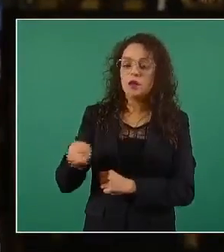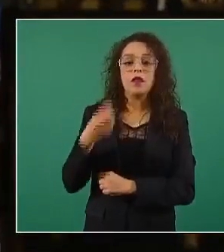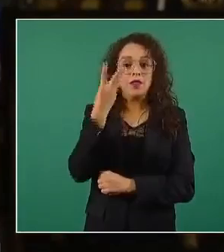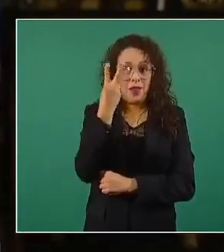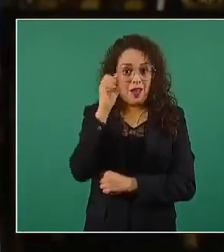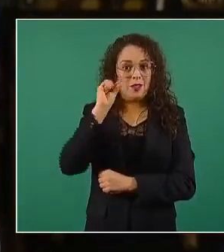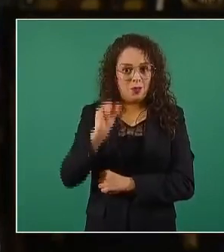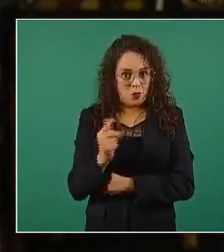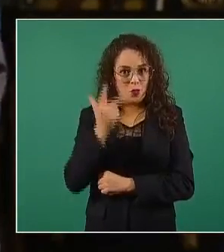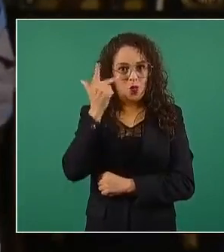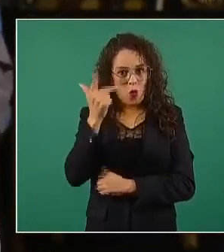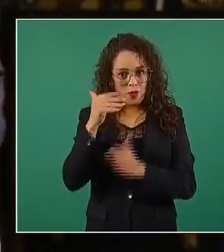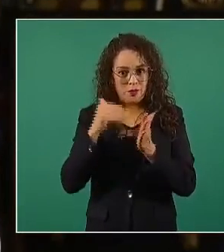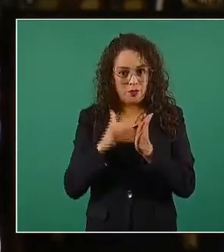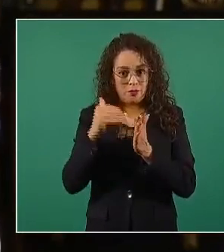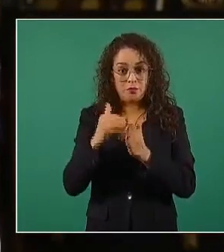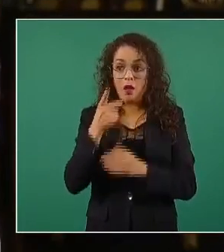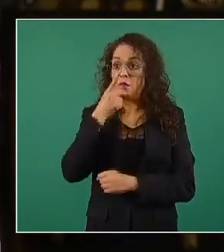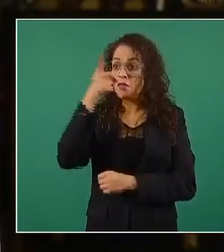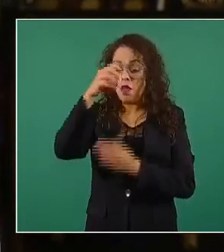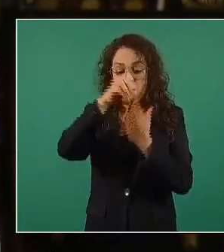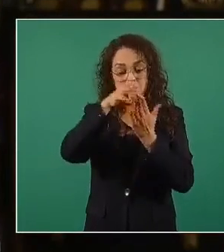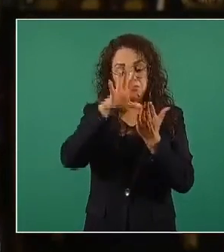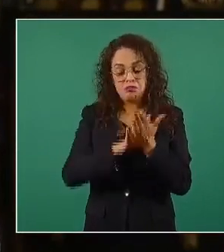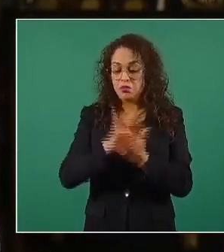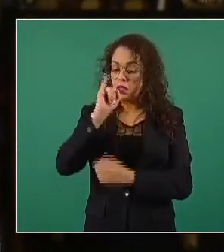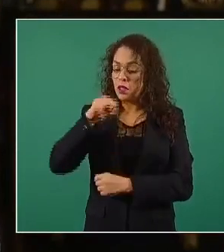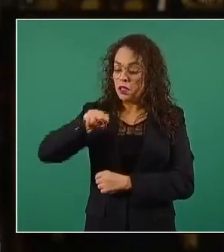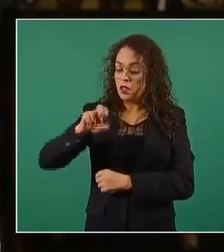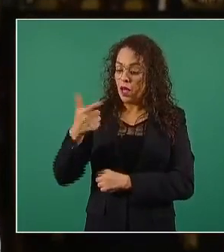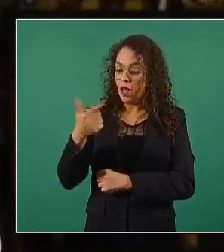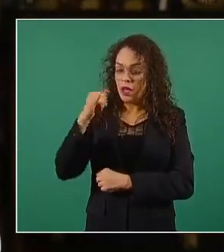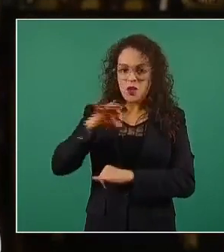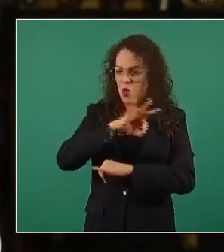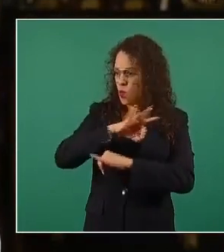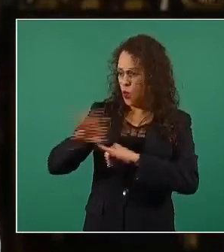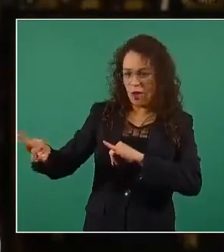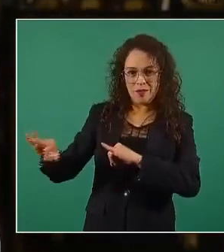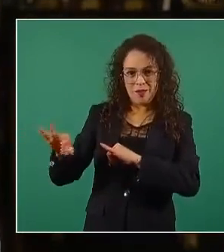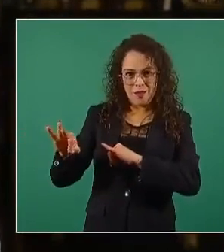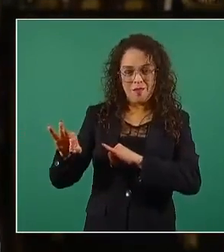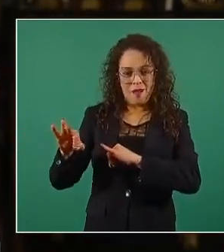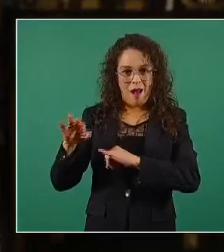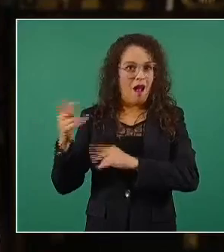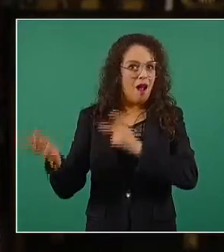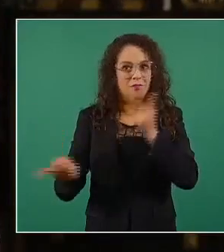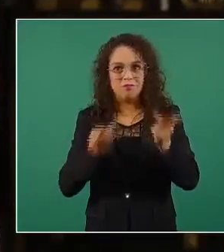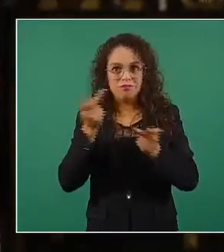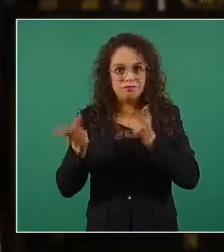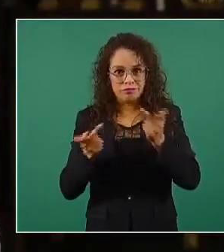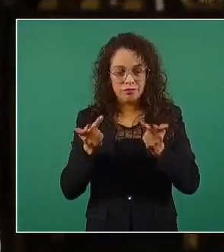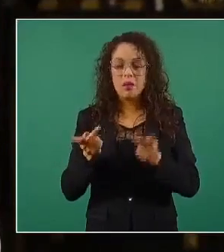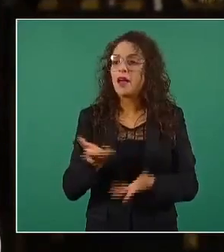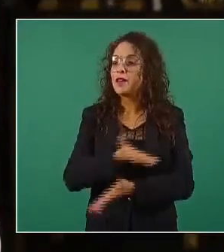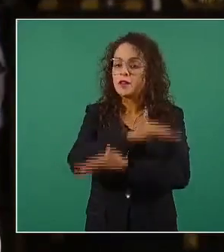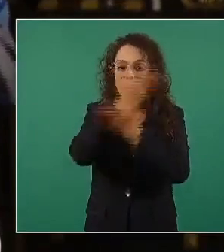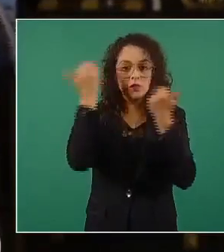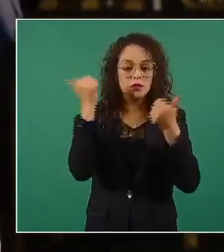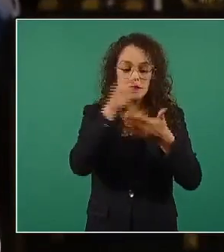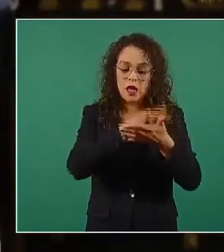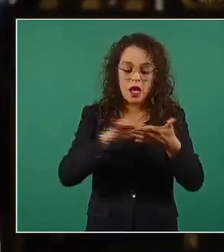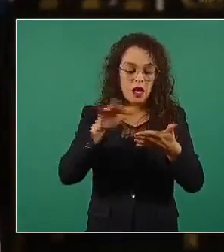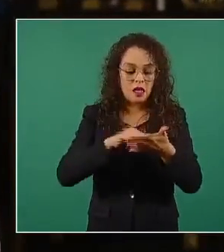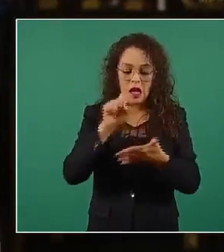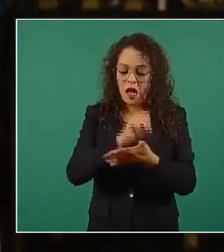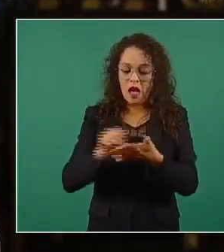3.8 millones según el censo del INEGI, el último, que no saben leer ni escribir un